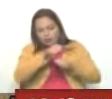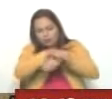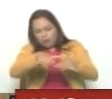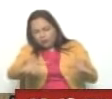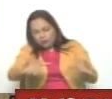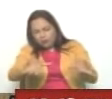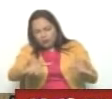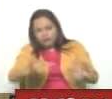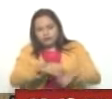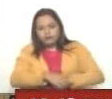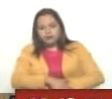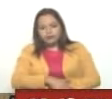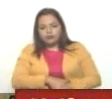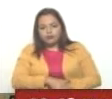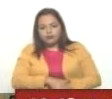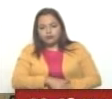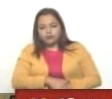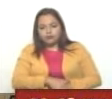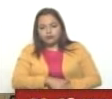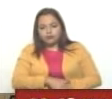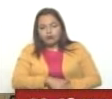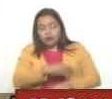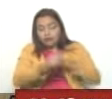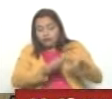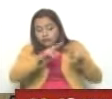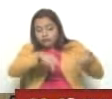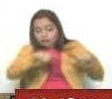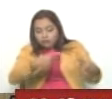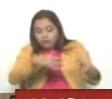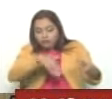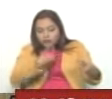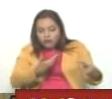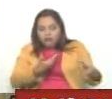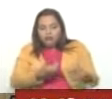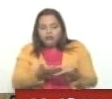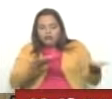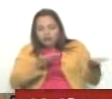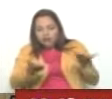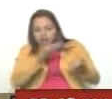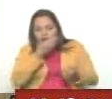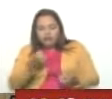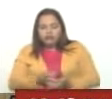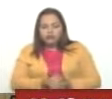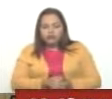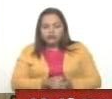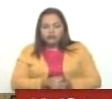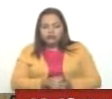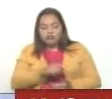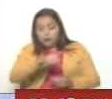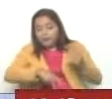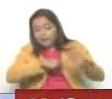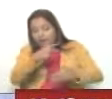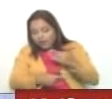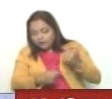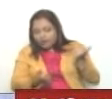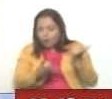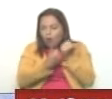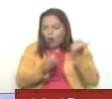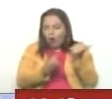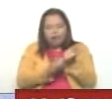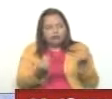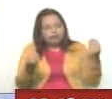el núcleo de nuestra red, tenerlo también actualizado para que pueda albergar los nuevos servicios. Es decir, esto es un plan de inversión